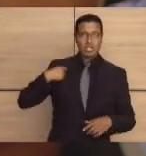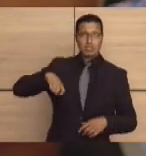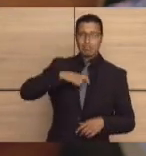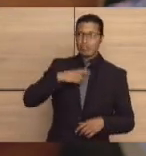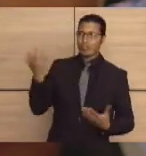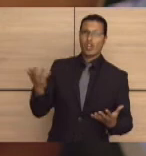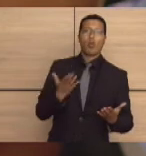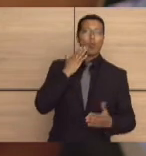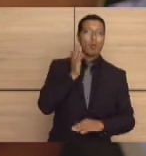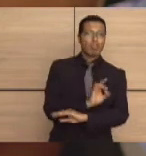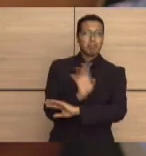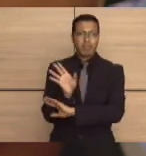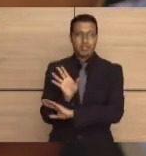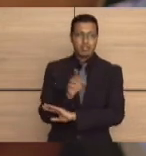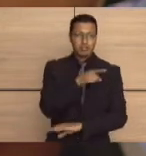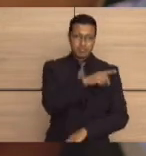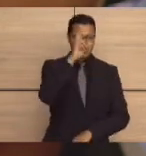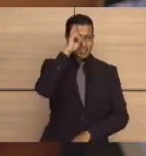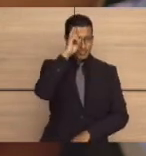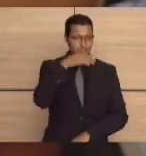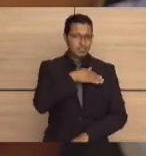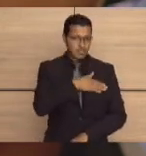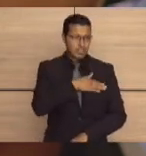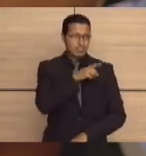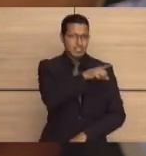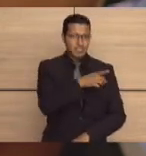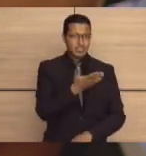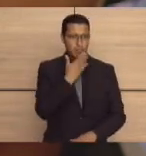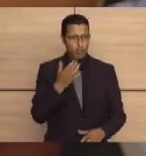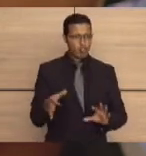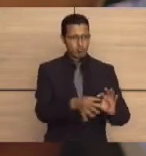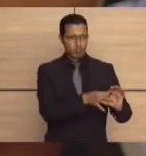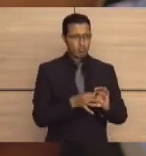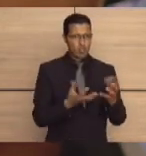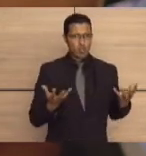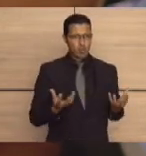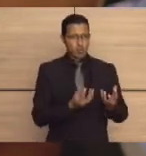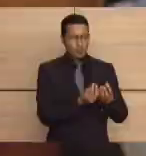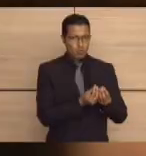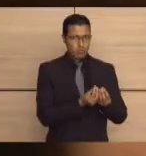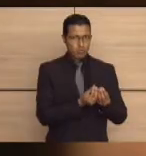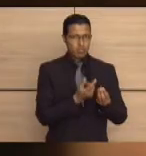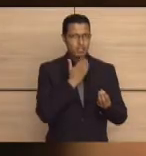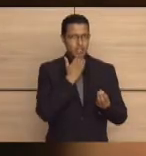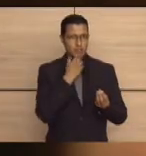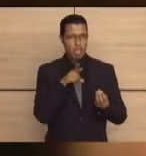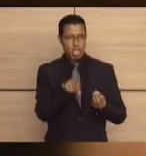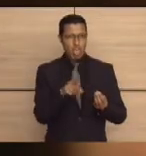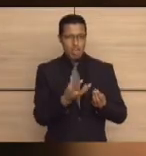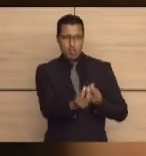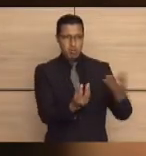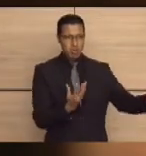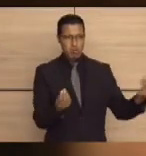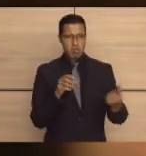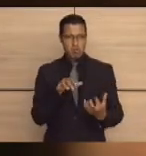acabar. Y tenía razón, Bolívar sabía que la independencia, si empezábamos a pelear los americanos unos con otros, no